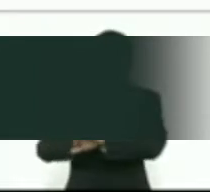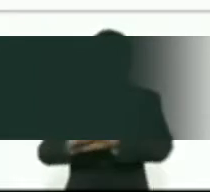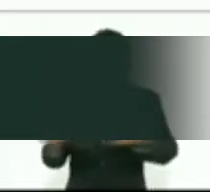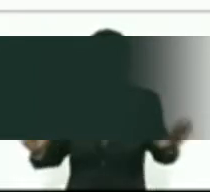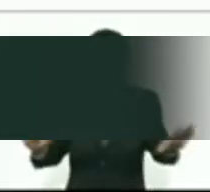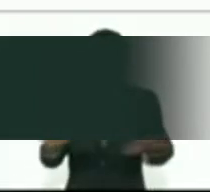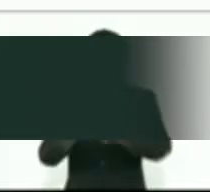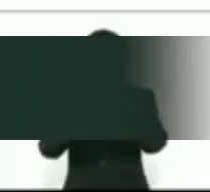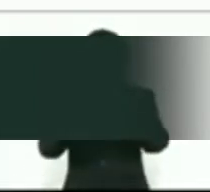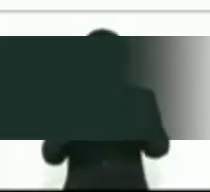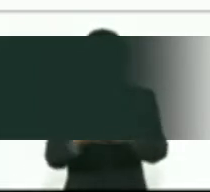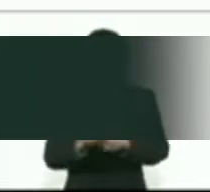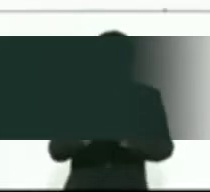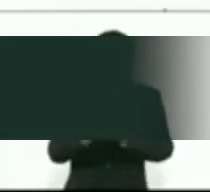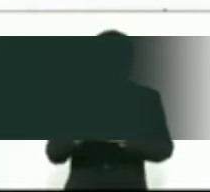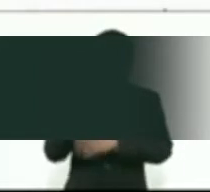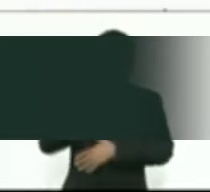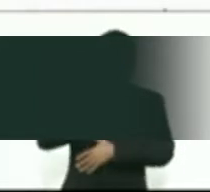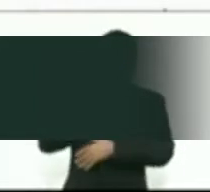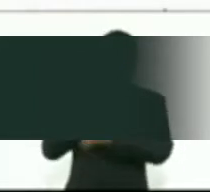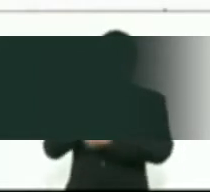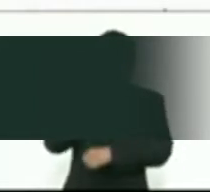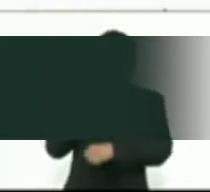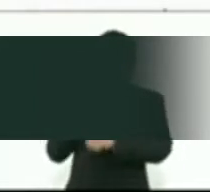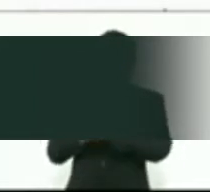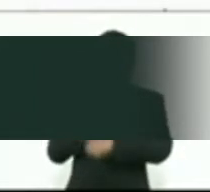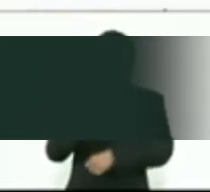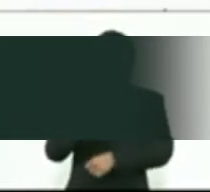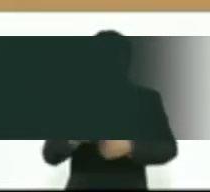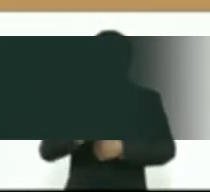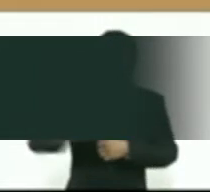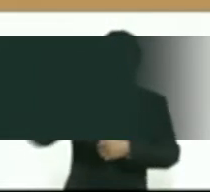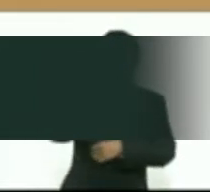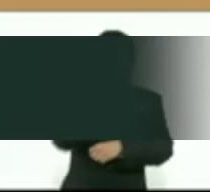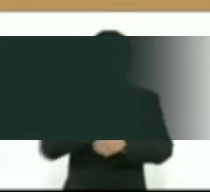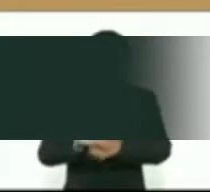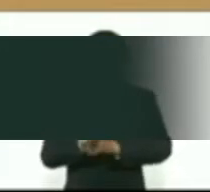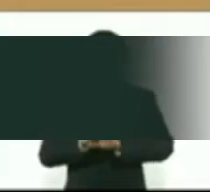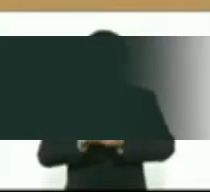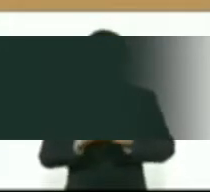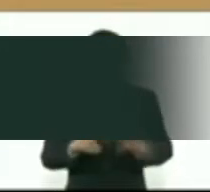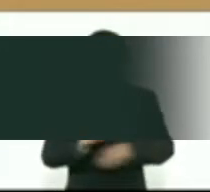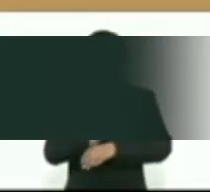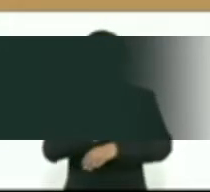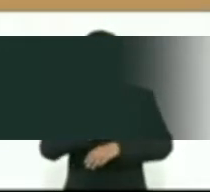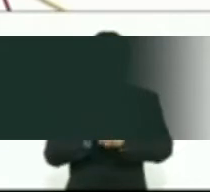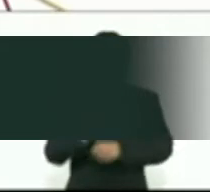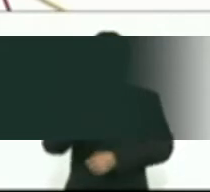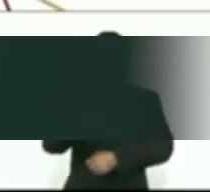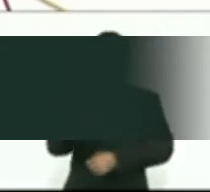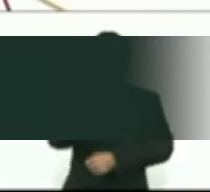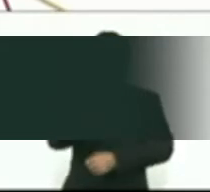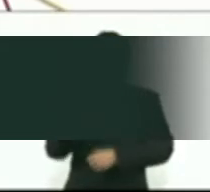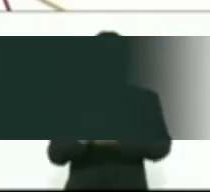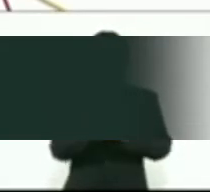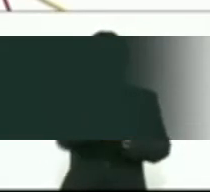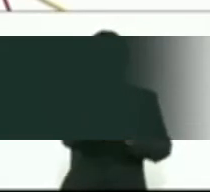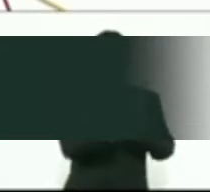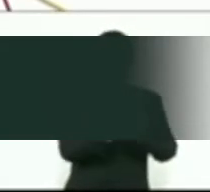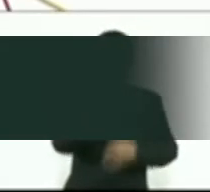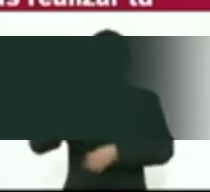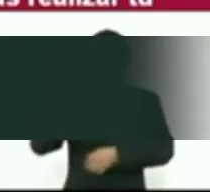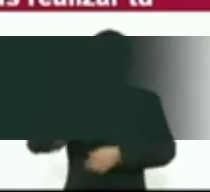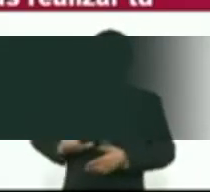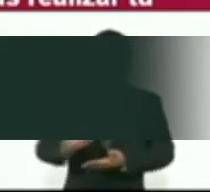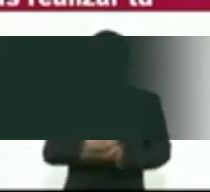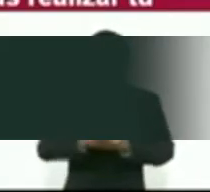Mexicana de Arrendadoras de Vehículos, AC, y Mexicana de Sociedades Financieras de Arrendamiento, Crédito y Factoraje, a fin de lanzar la